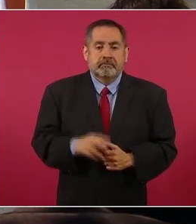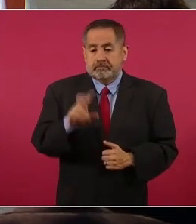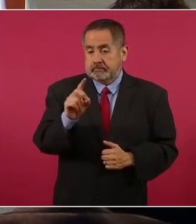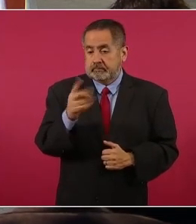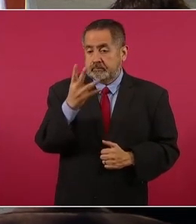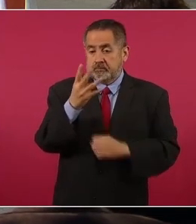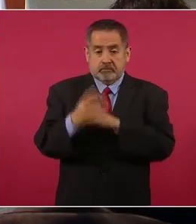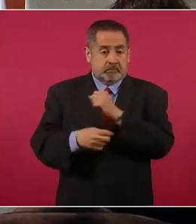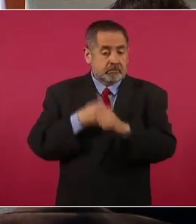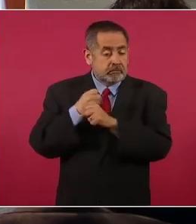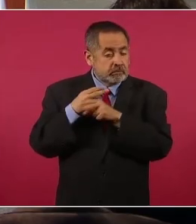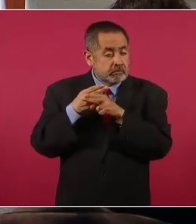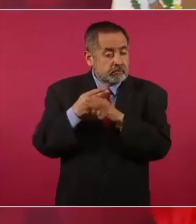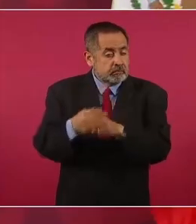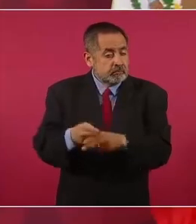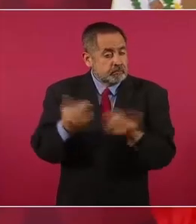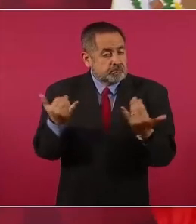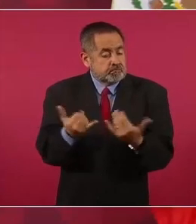34 años,